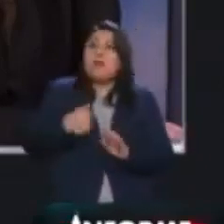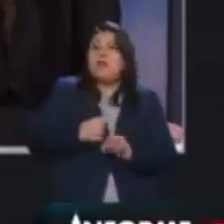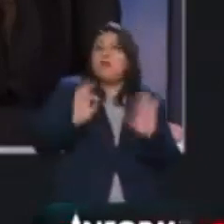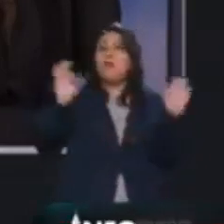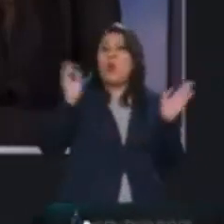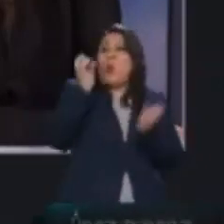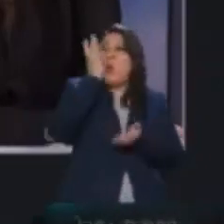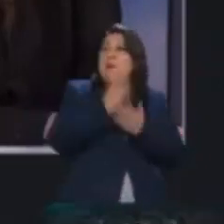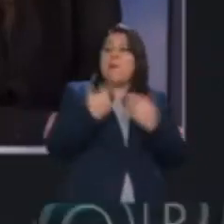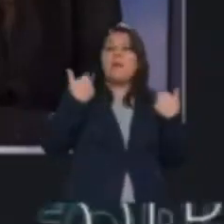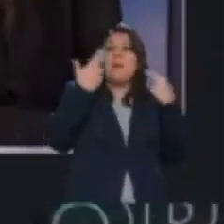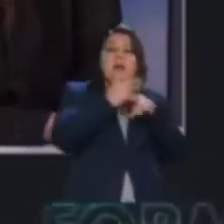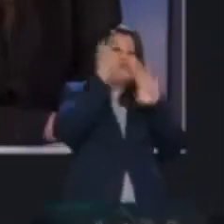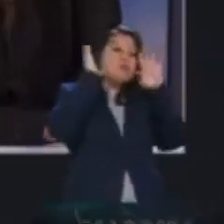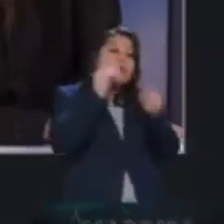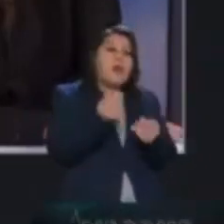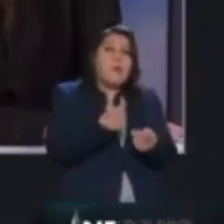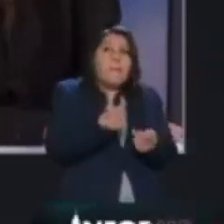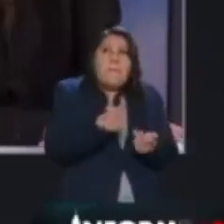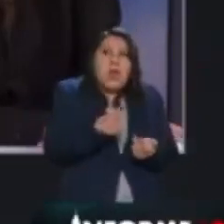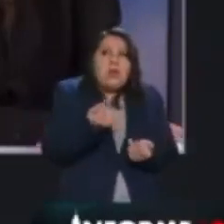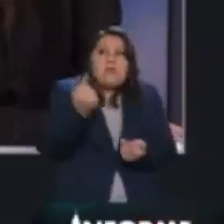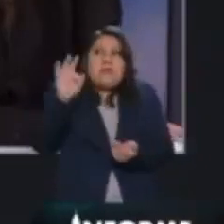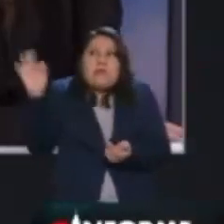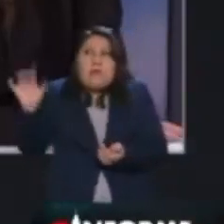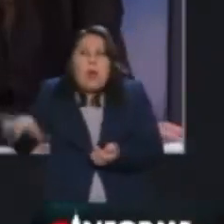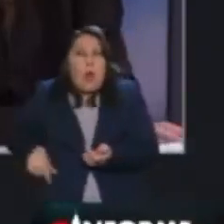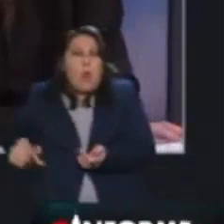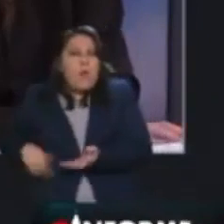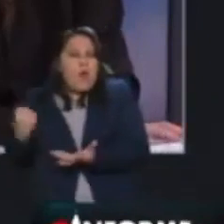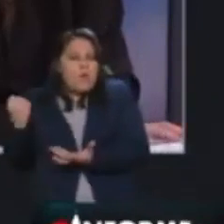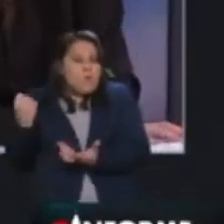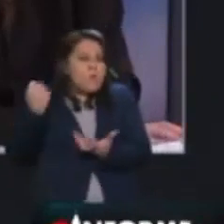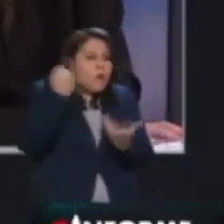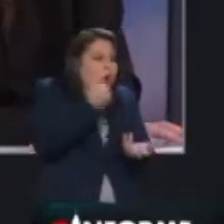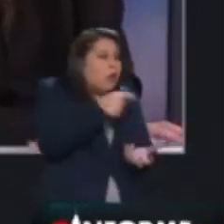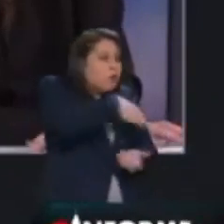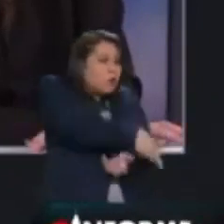los recursos públicos, eres un servidor público y tienes